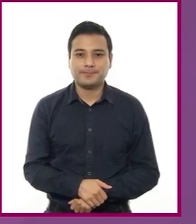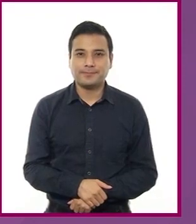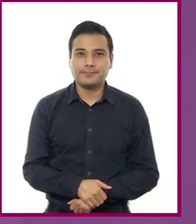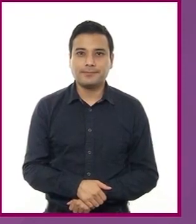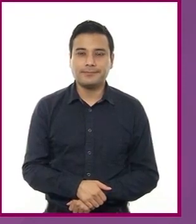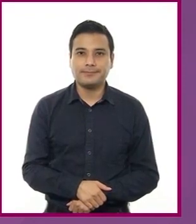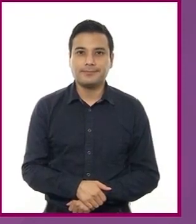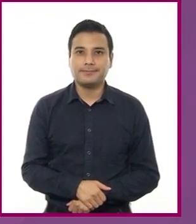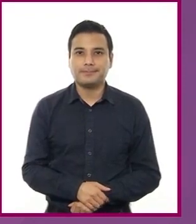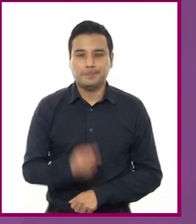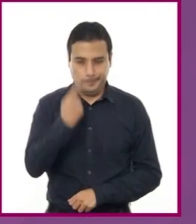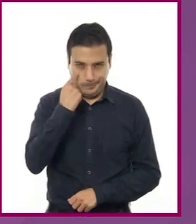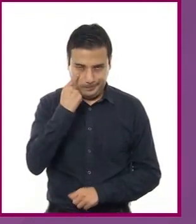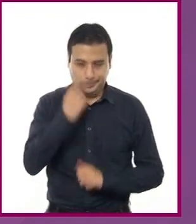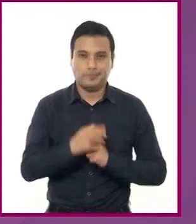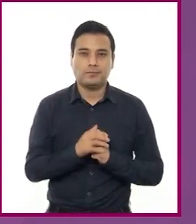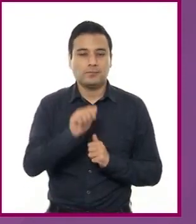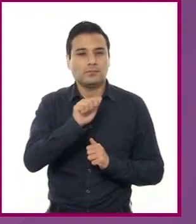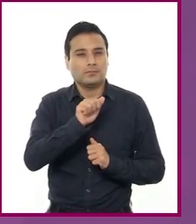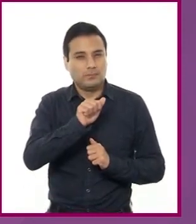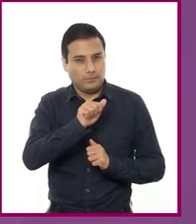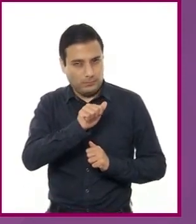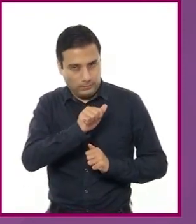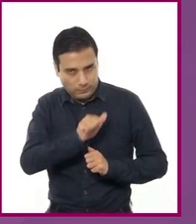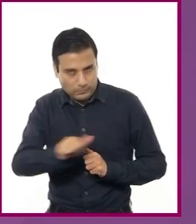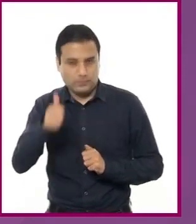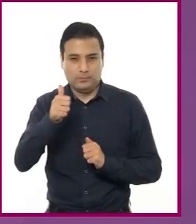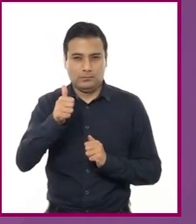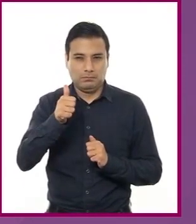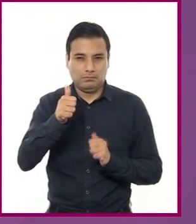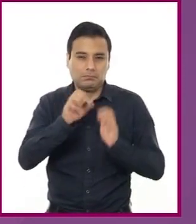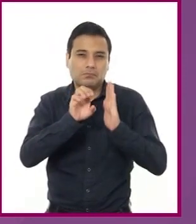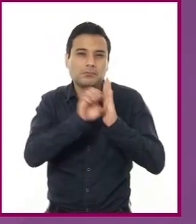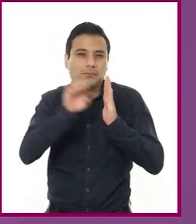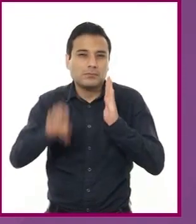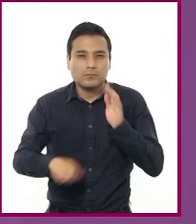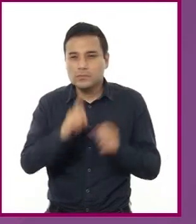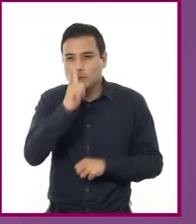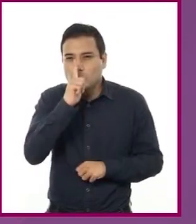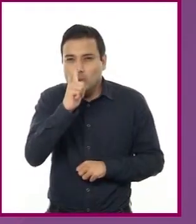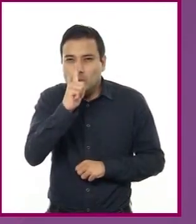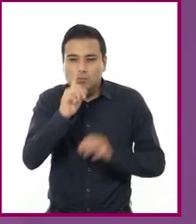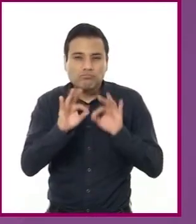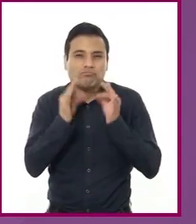Observemos lo siguiente para apreciar otro comportamiento de la luz.